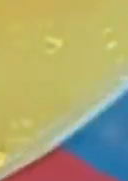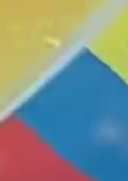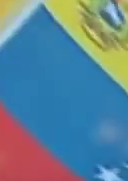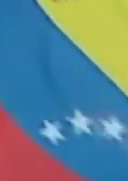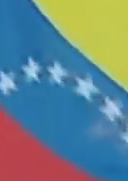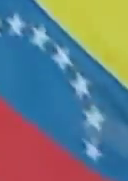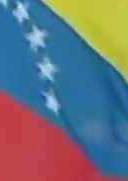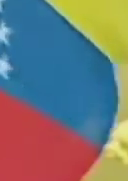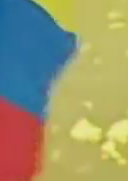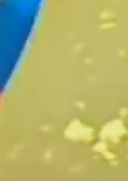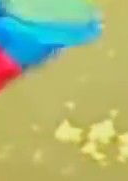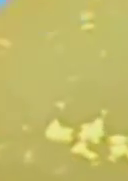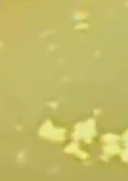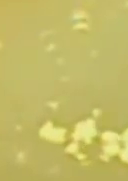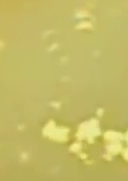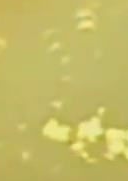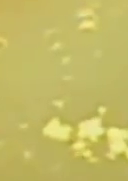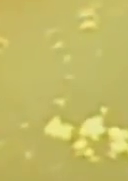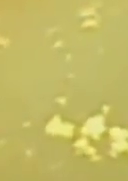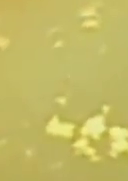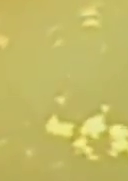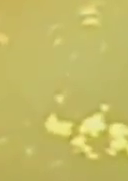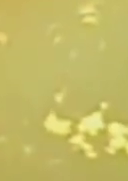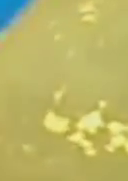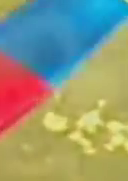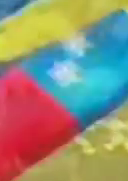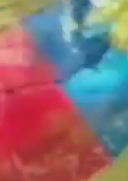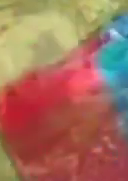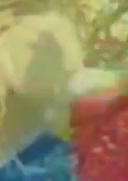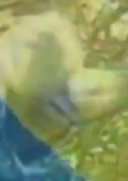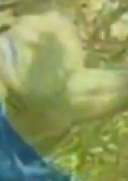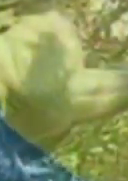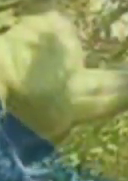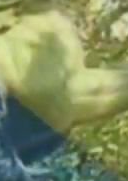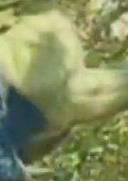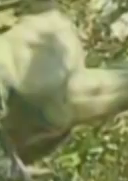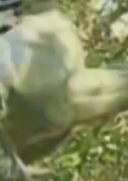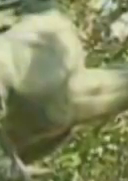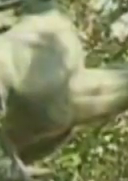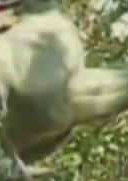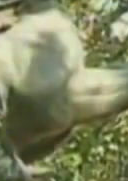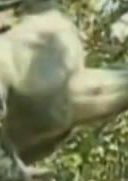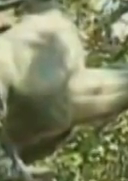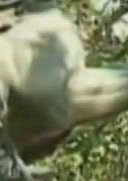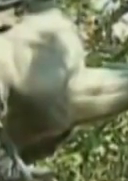ambiente nosotros despedimos esta transmisión.